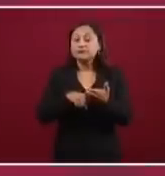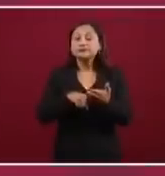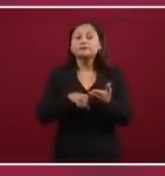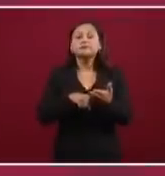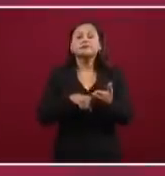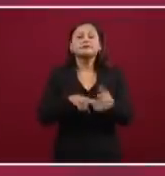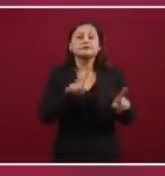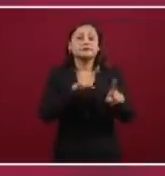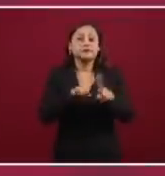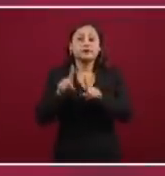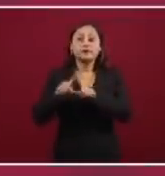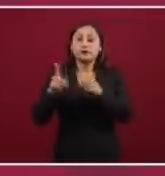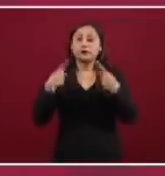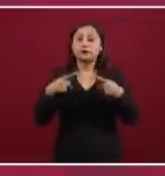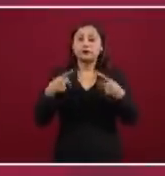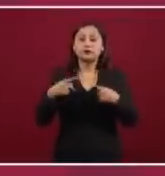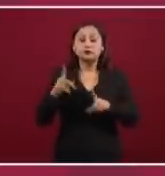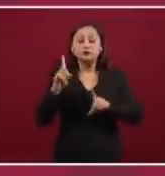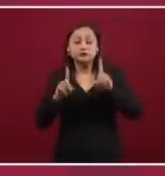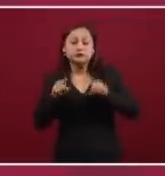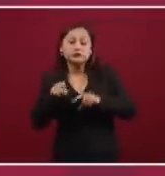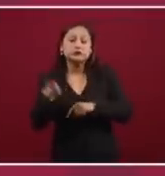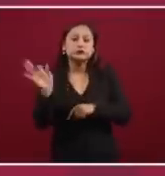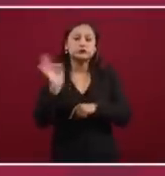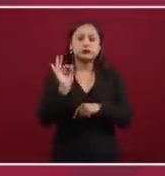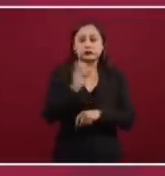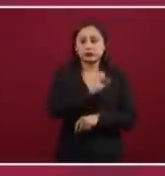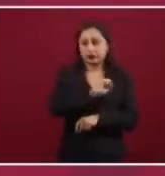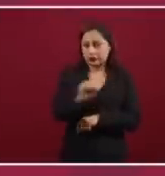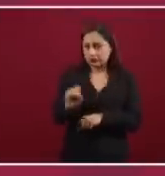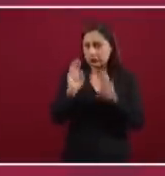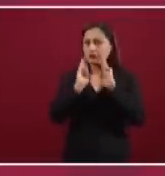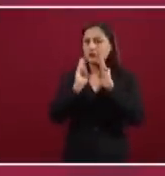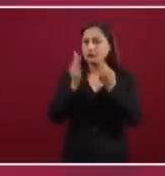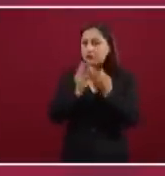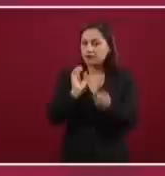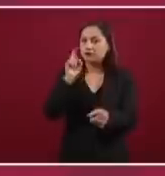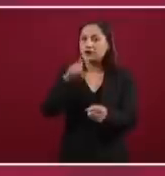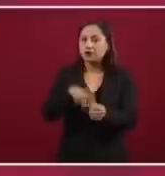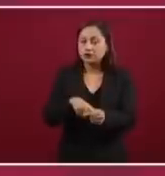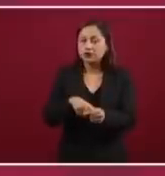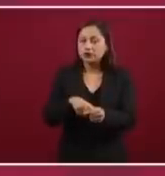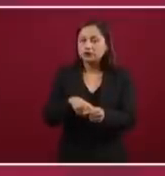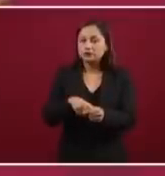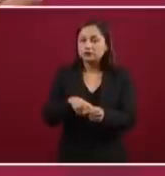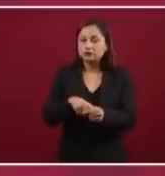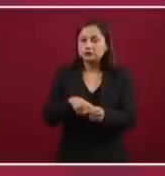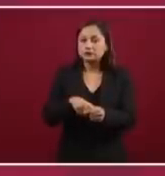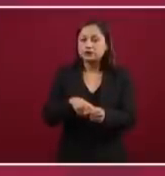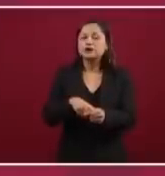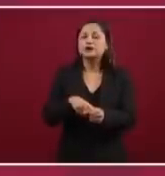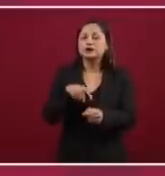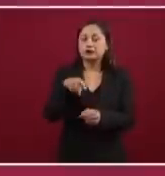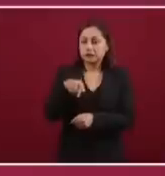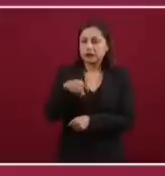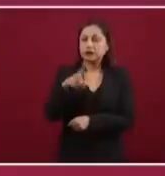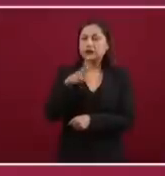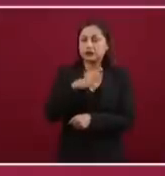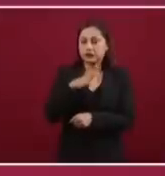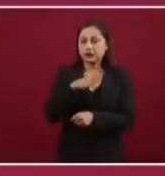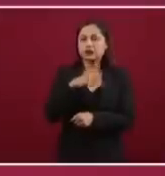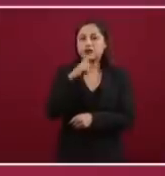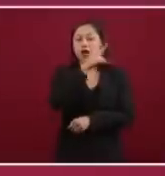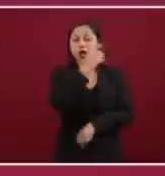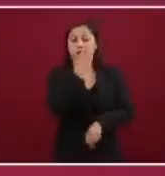presuntos delincuentes que tienen órdenes o Estados Unidos